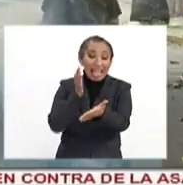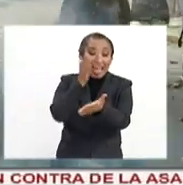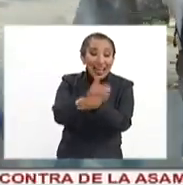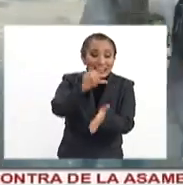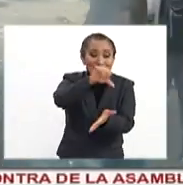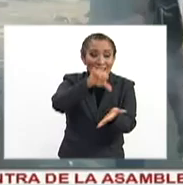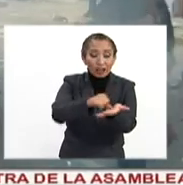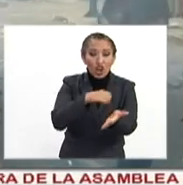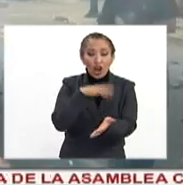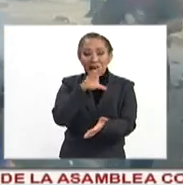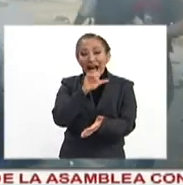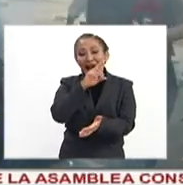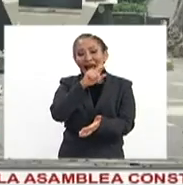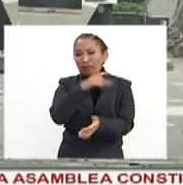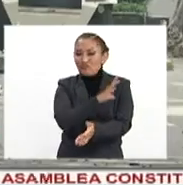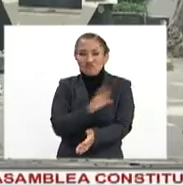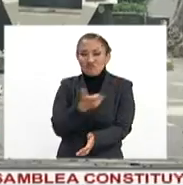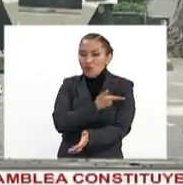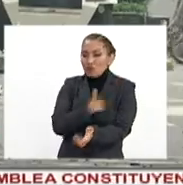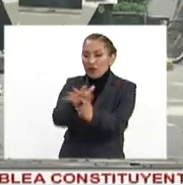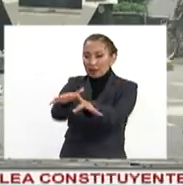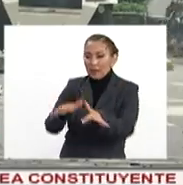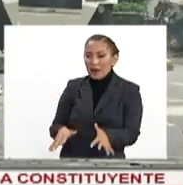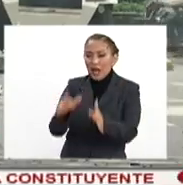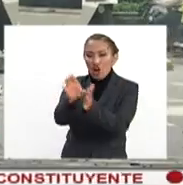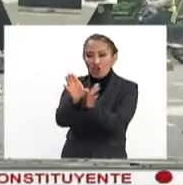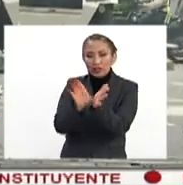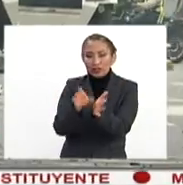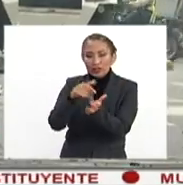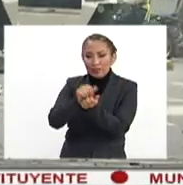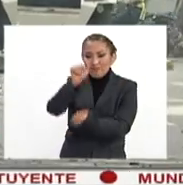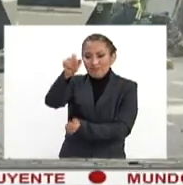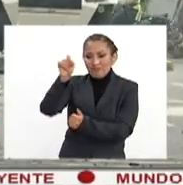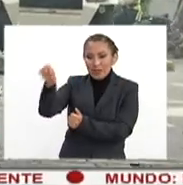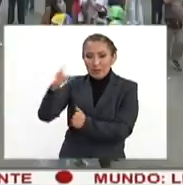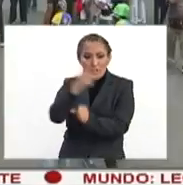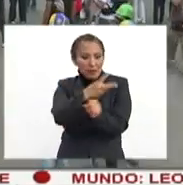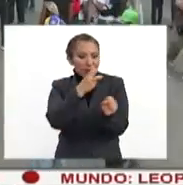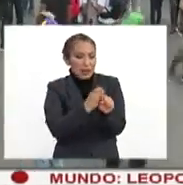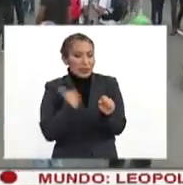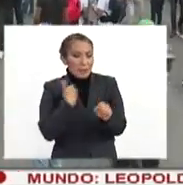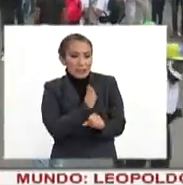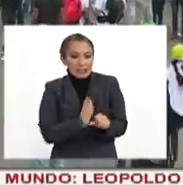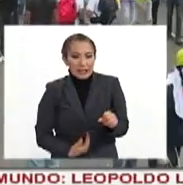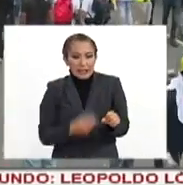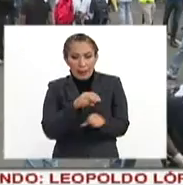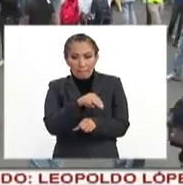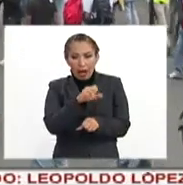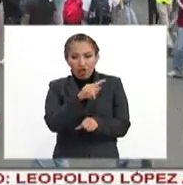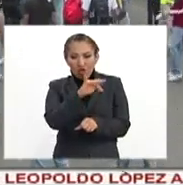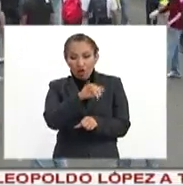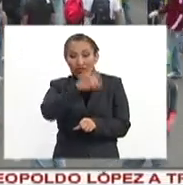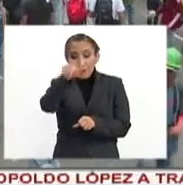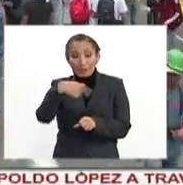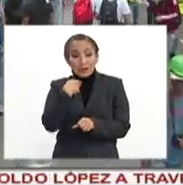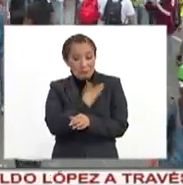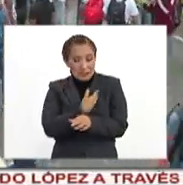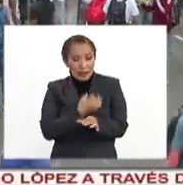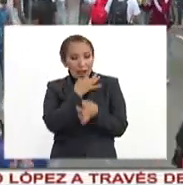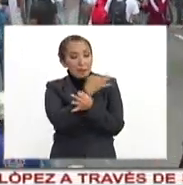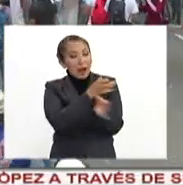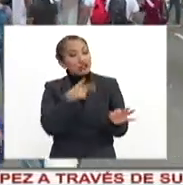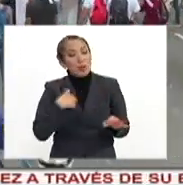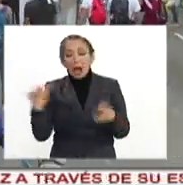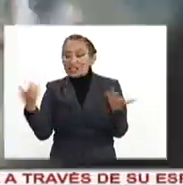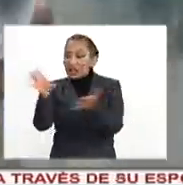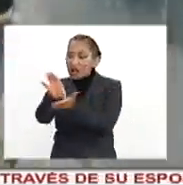al centro de Caracas en rechazo a la Asamblea Constituyente convocada por el presidente Nicolás Maduro. Más tarde, el mandatario afirmó que va a activar